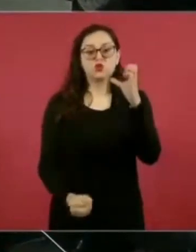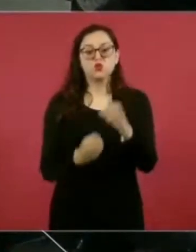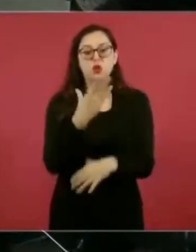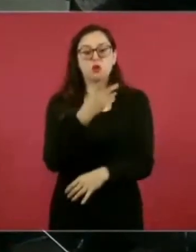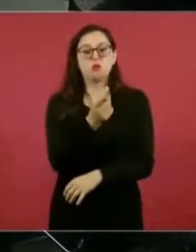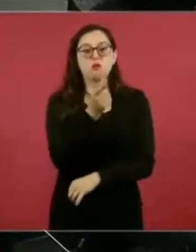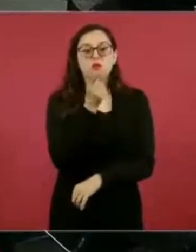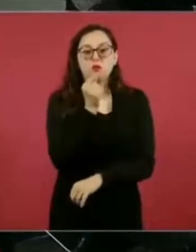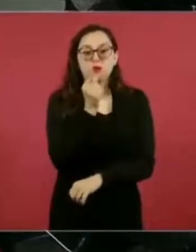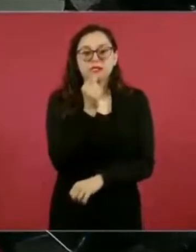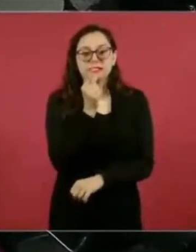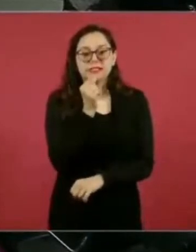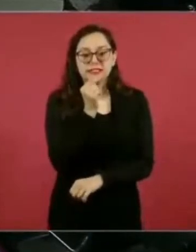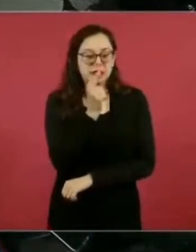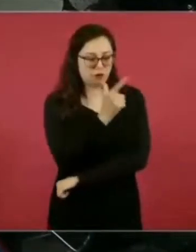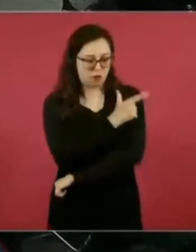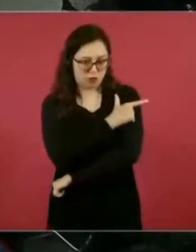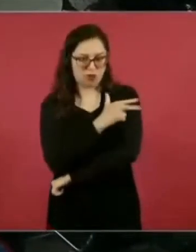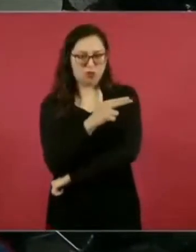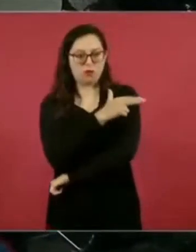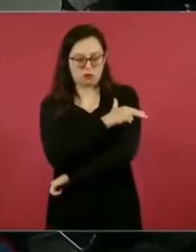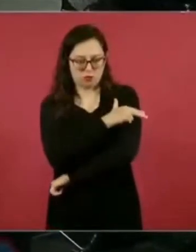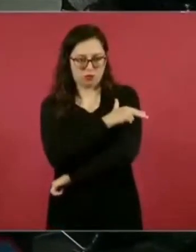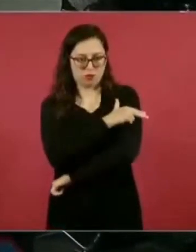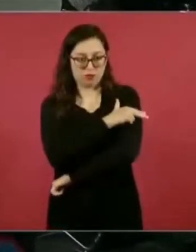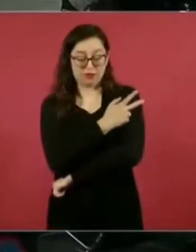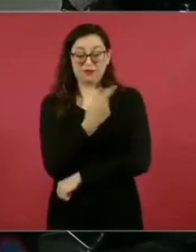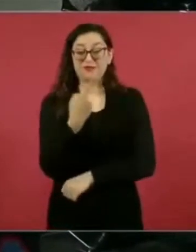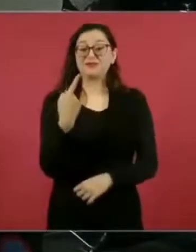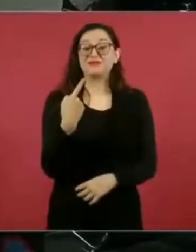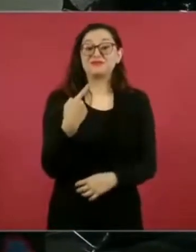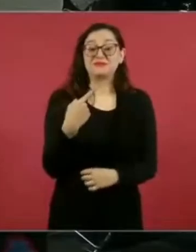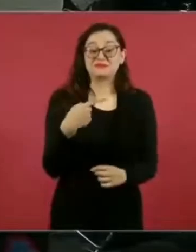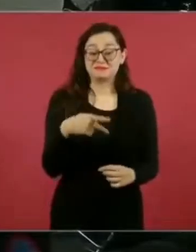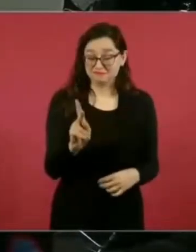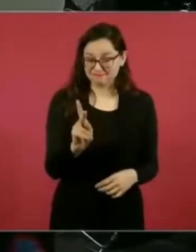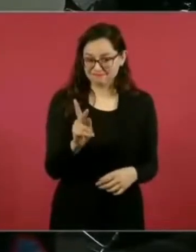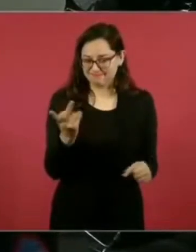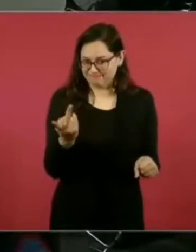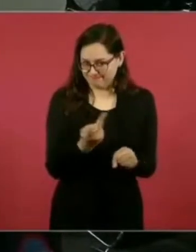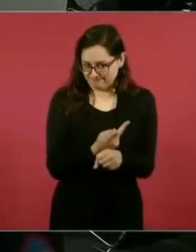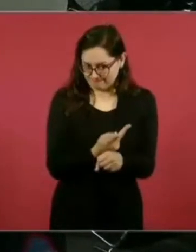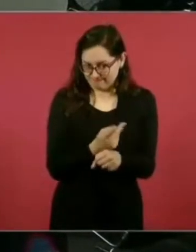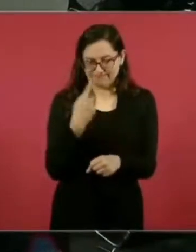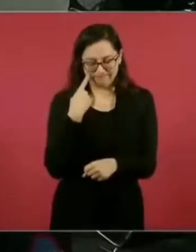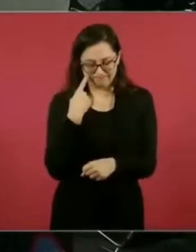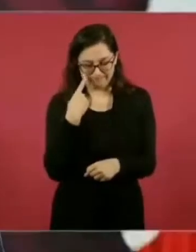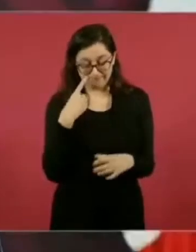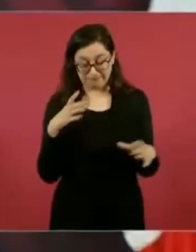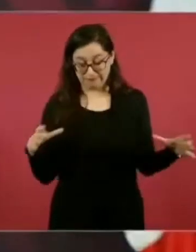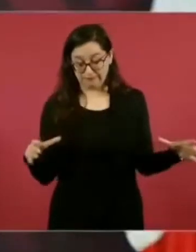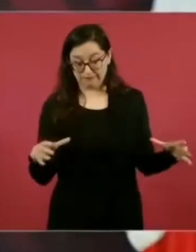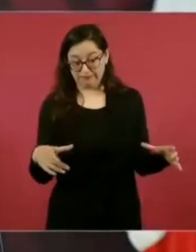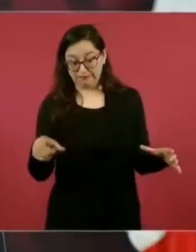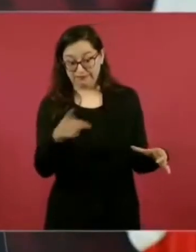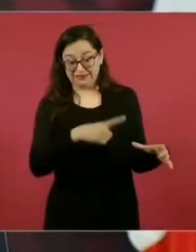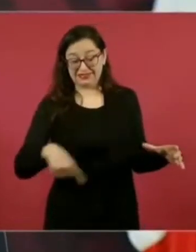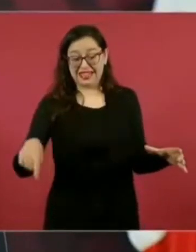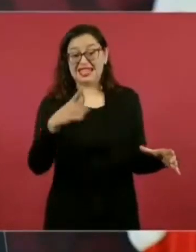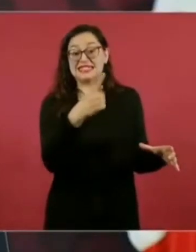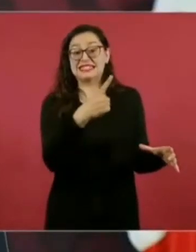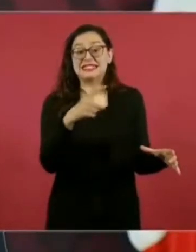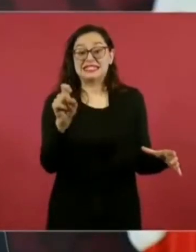embargo, aun cuando ya son 130,000 elementos,